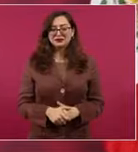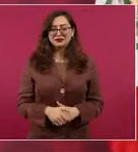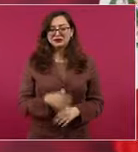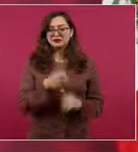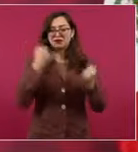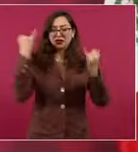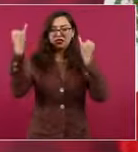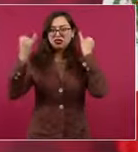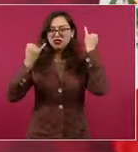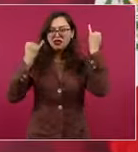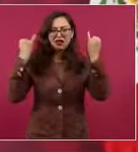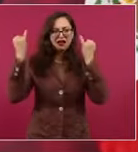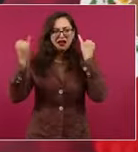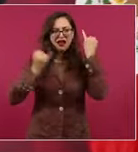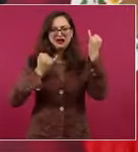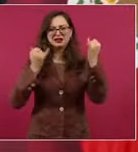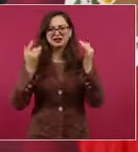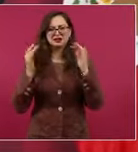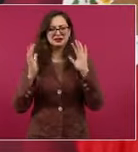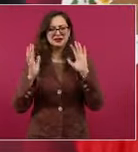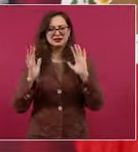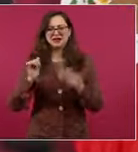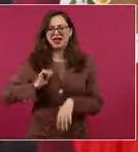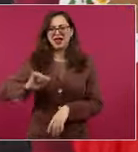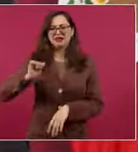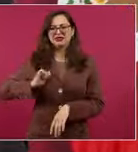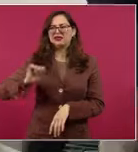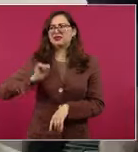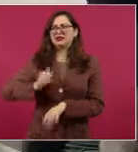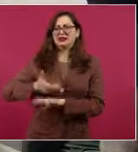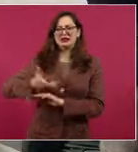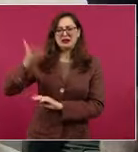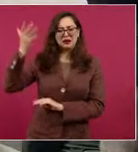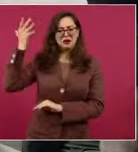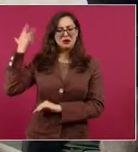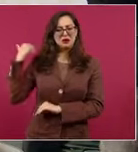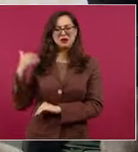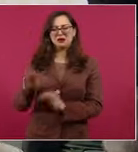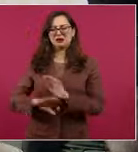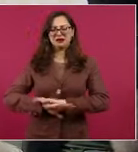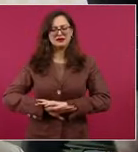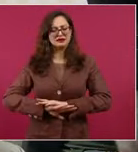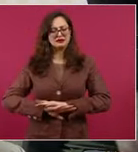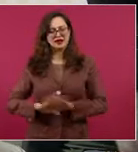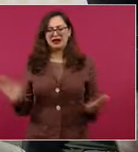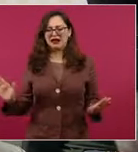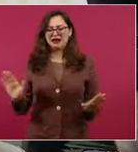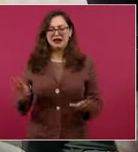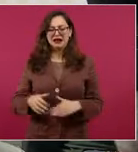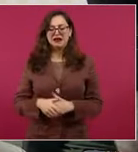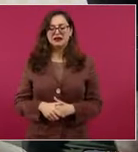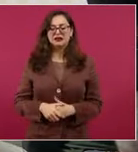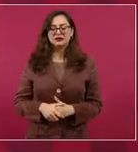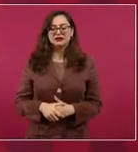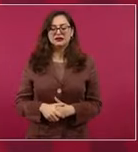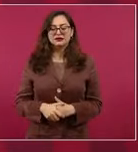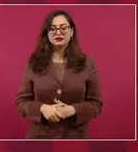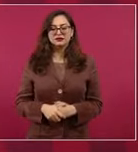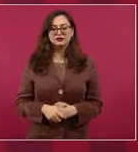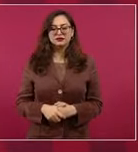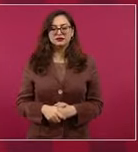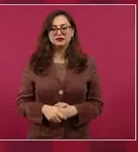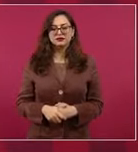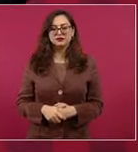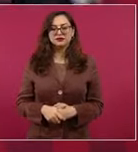tiene que ver con otras épocas. Hacer a un lado lo de la doctrina del